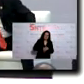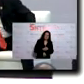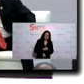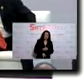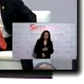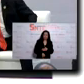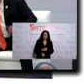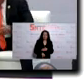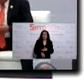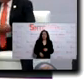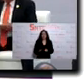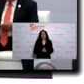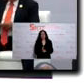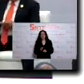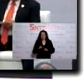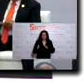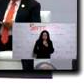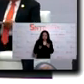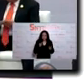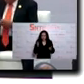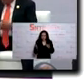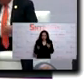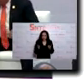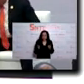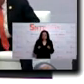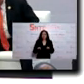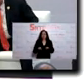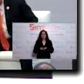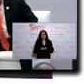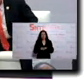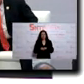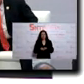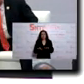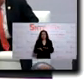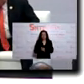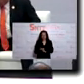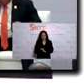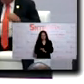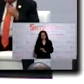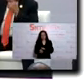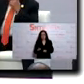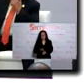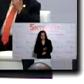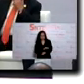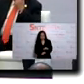se mueven cada uno de los musculitos que tienen las personas. Y ofrecen saber qué emociones tienen las personas